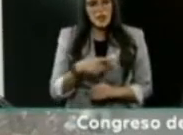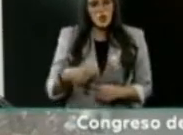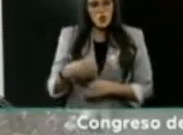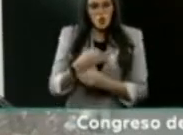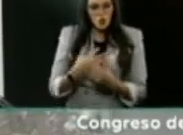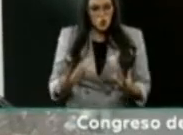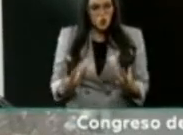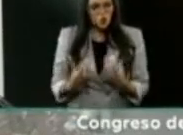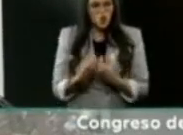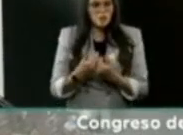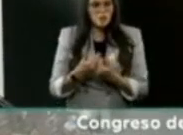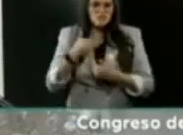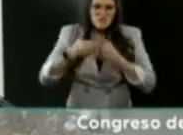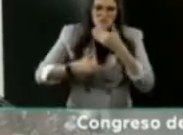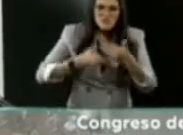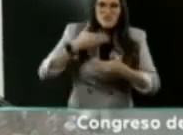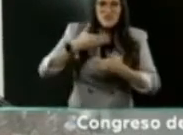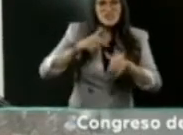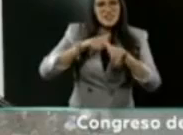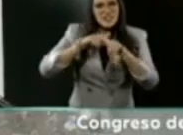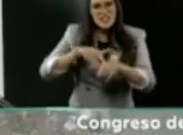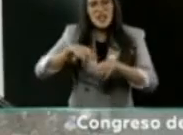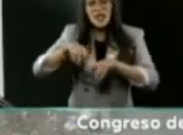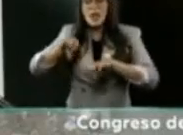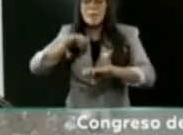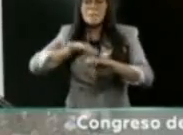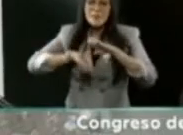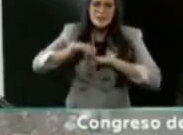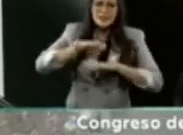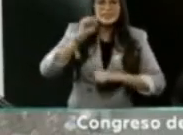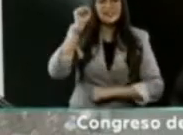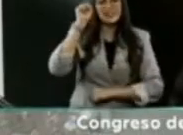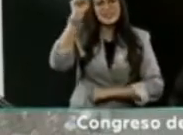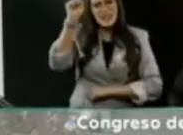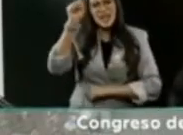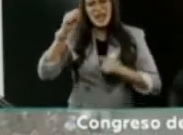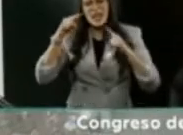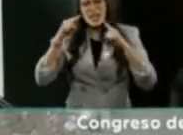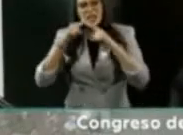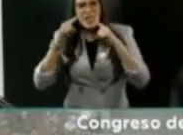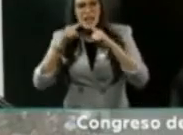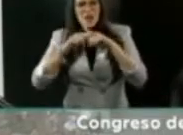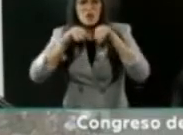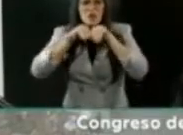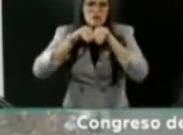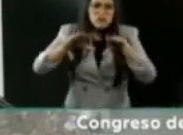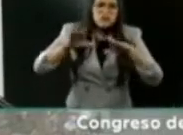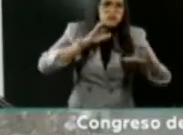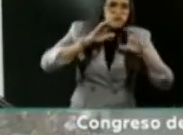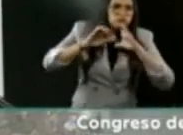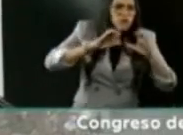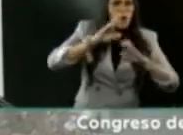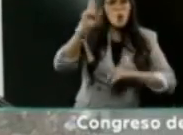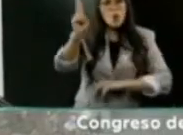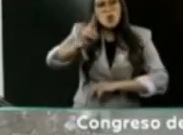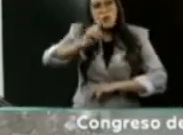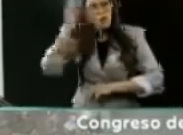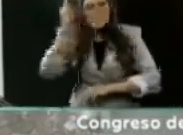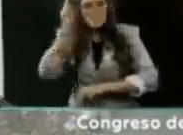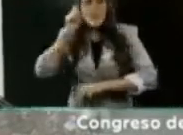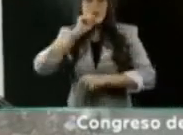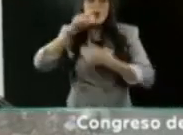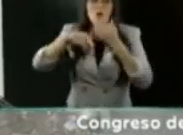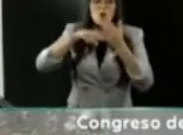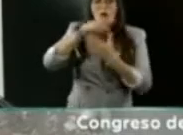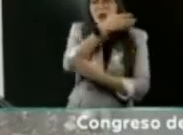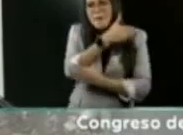quedó solo en este momento, que ya ni siquiera, yo lo he dicho, tiene 3 millones de fichas de